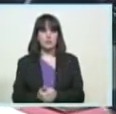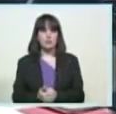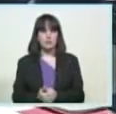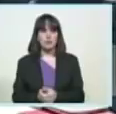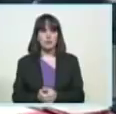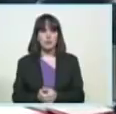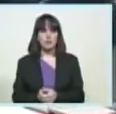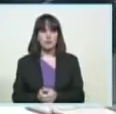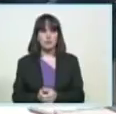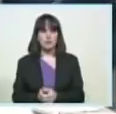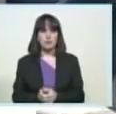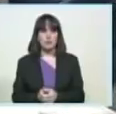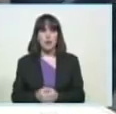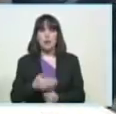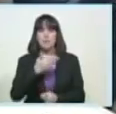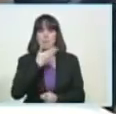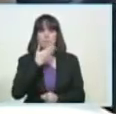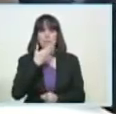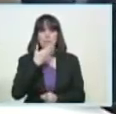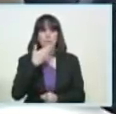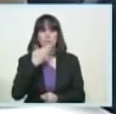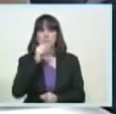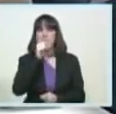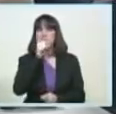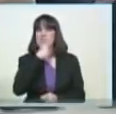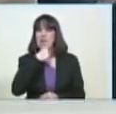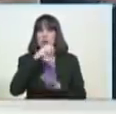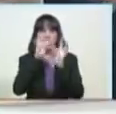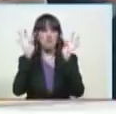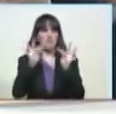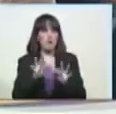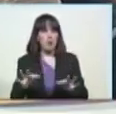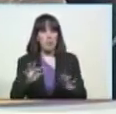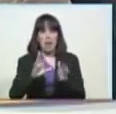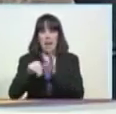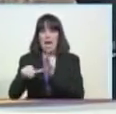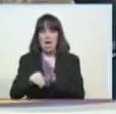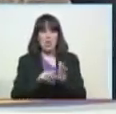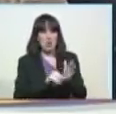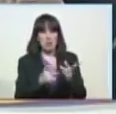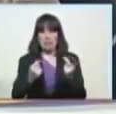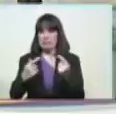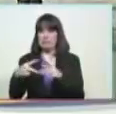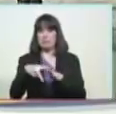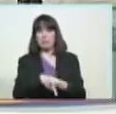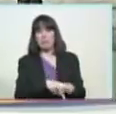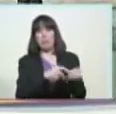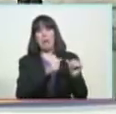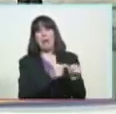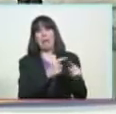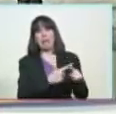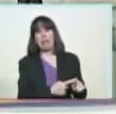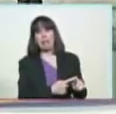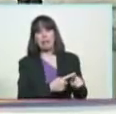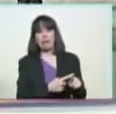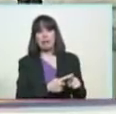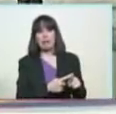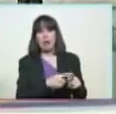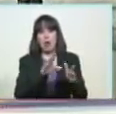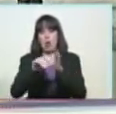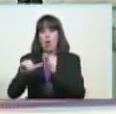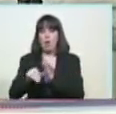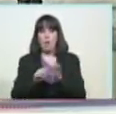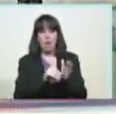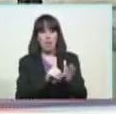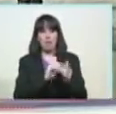entre el viejo modelo de capitalismo de estado corrupto ineficiente dependiente y corrupto que se